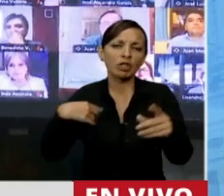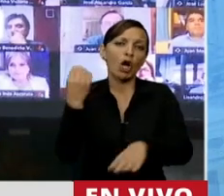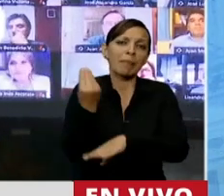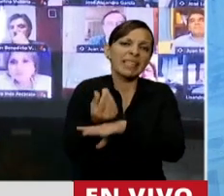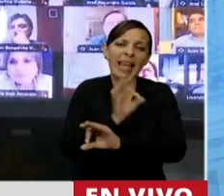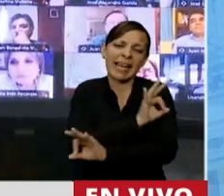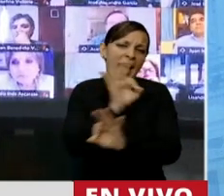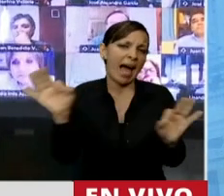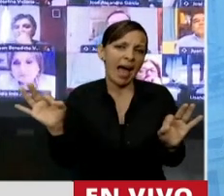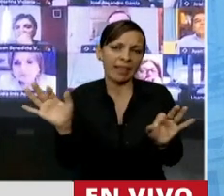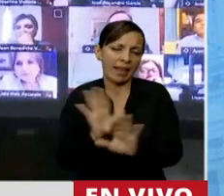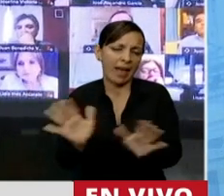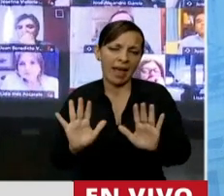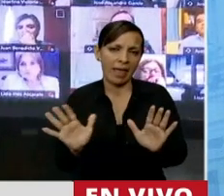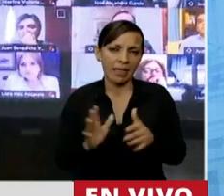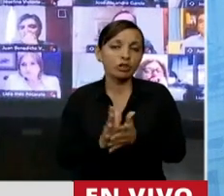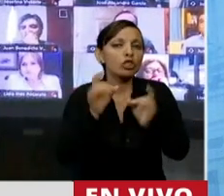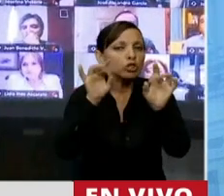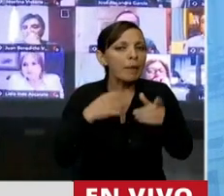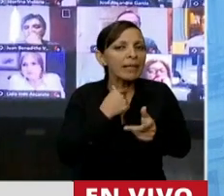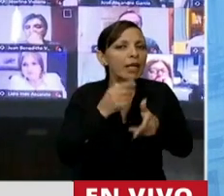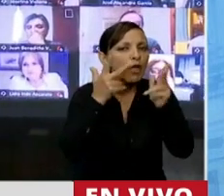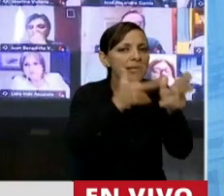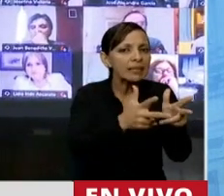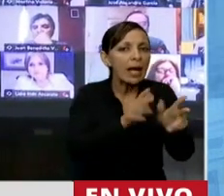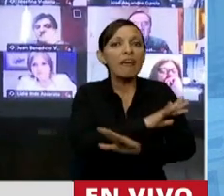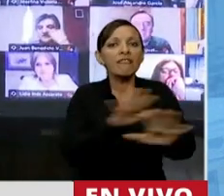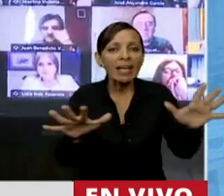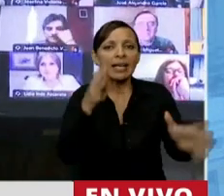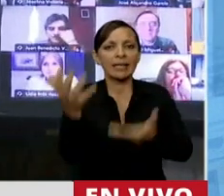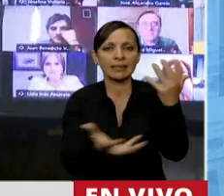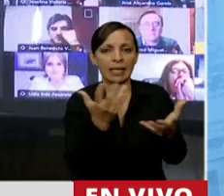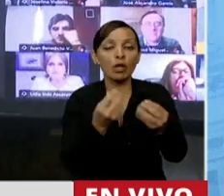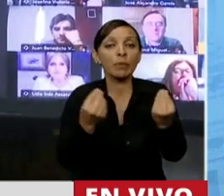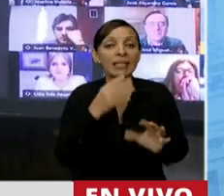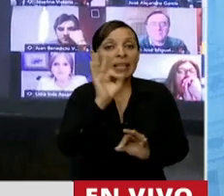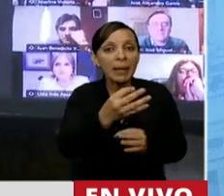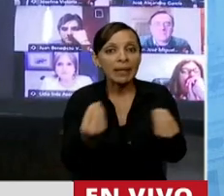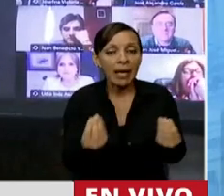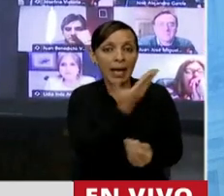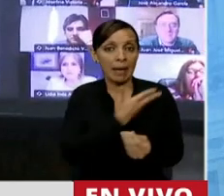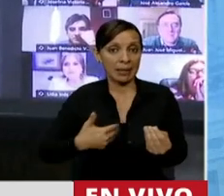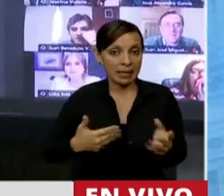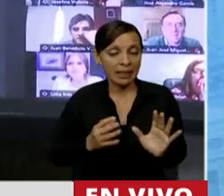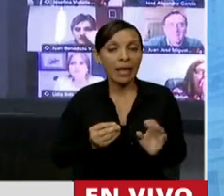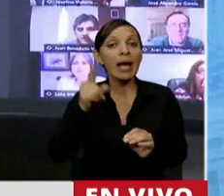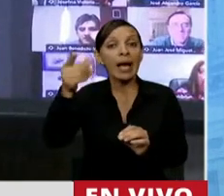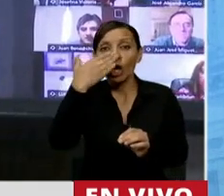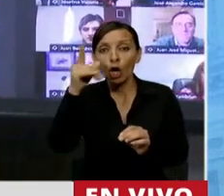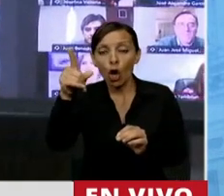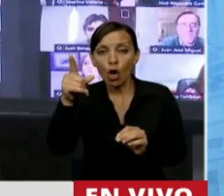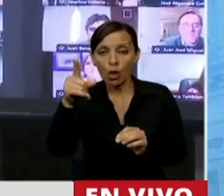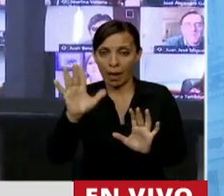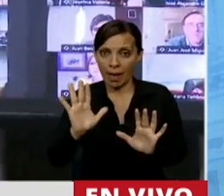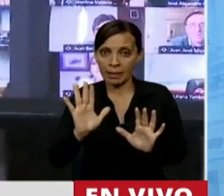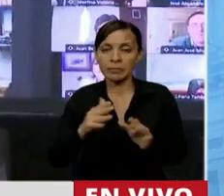de Gorocopatel. Simplemente quiero decirle, quiero terminar con los incendios, porque ¿sabe qué, presidente? Los incendios de Córdoba, y vaya mi